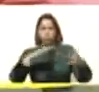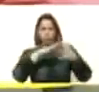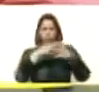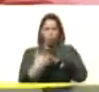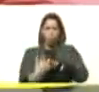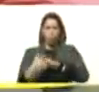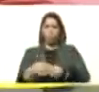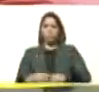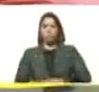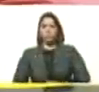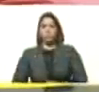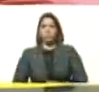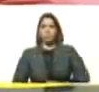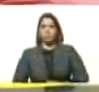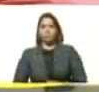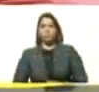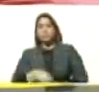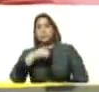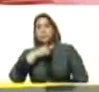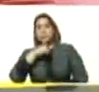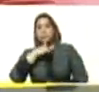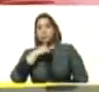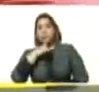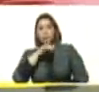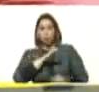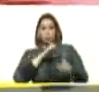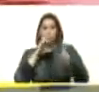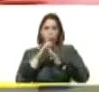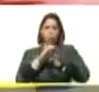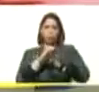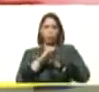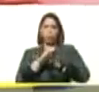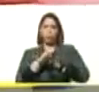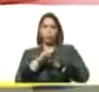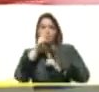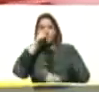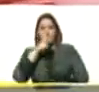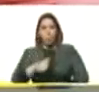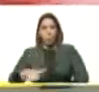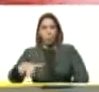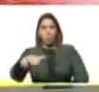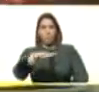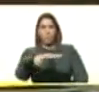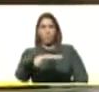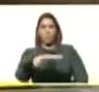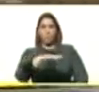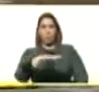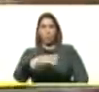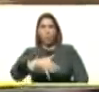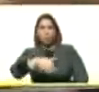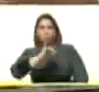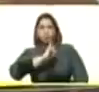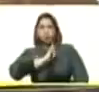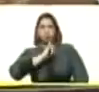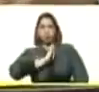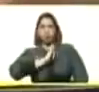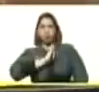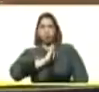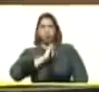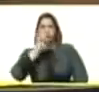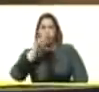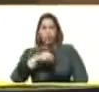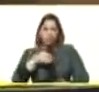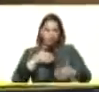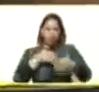barrios, de la resistencia cultural de los pueblos por su identidad y en contra